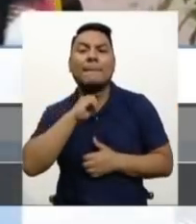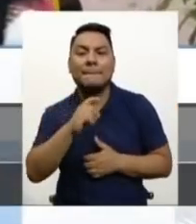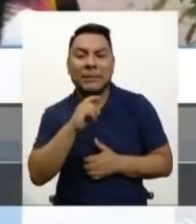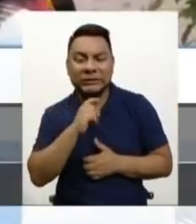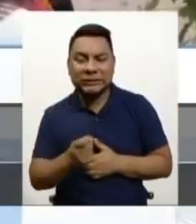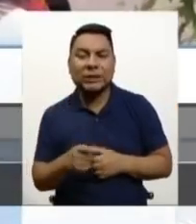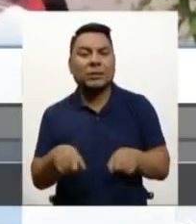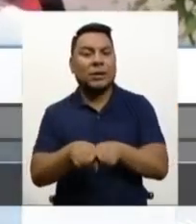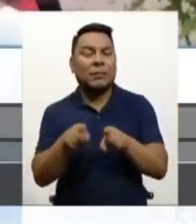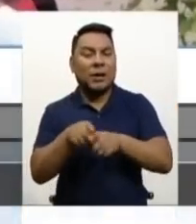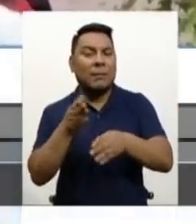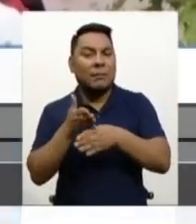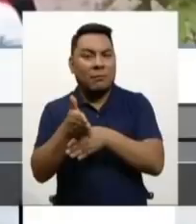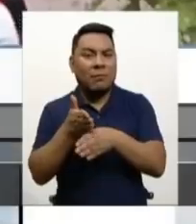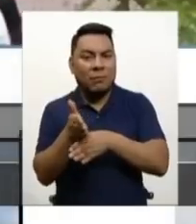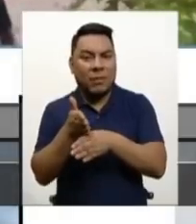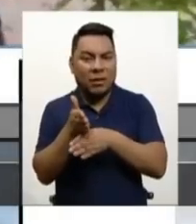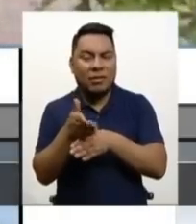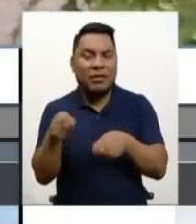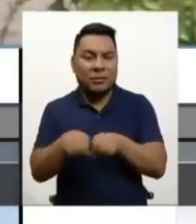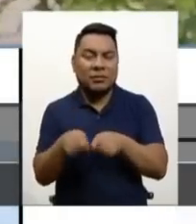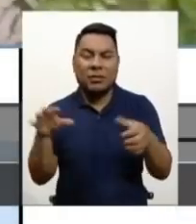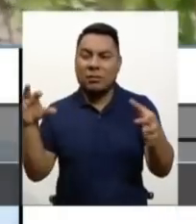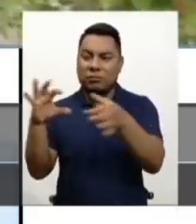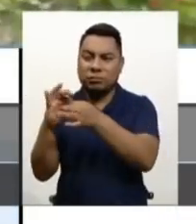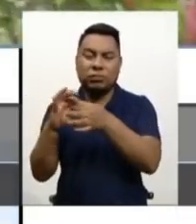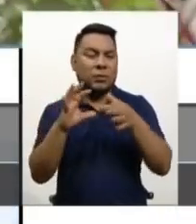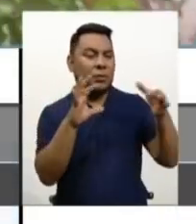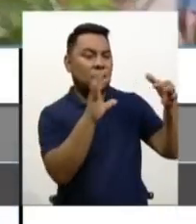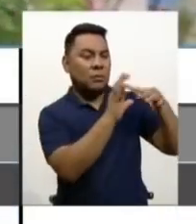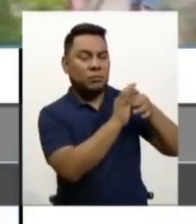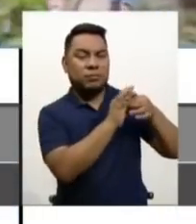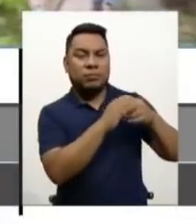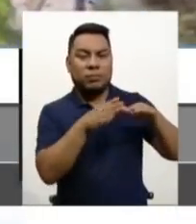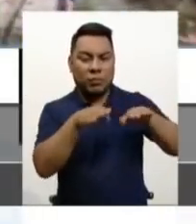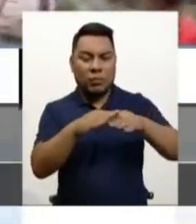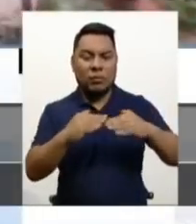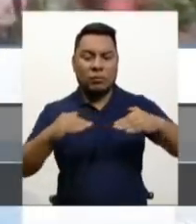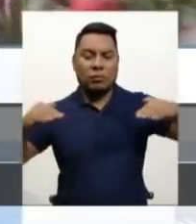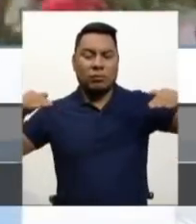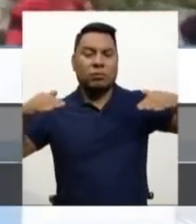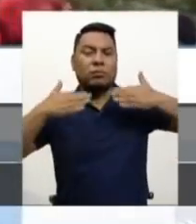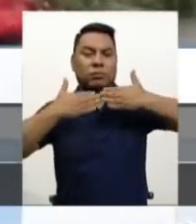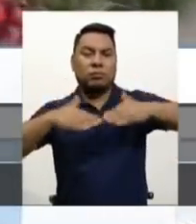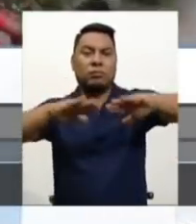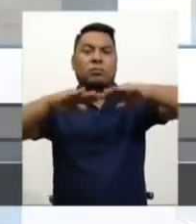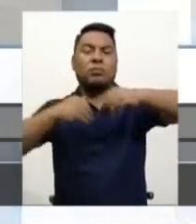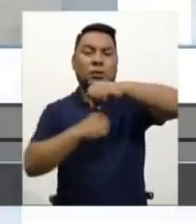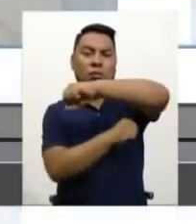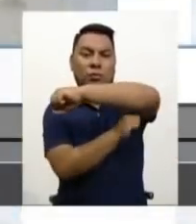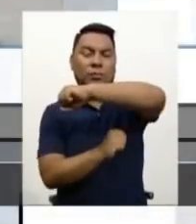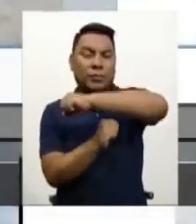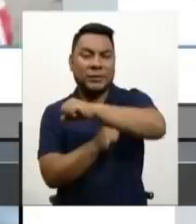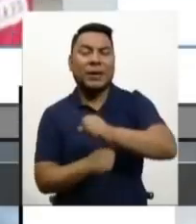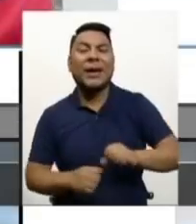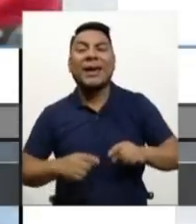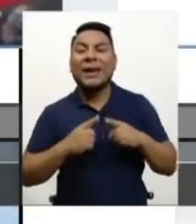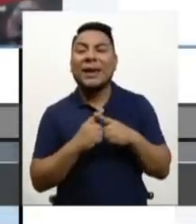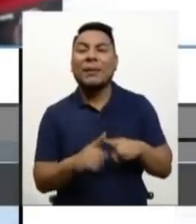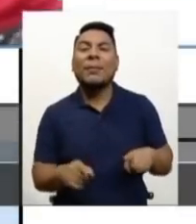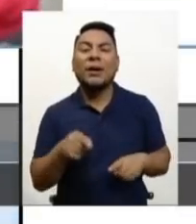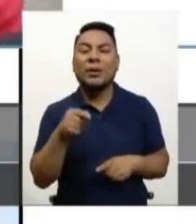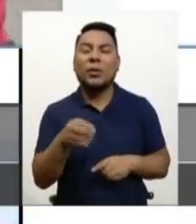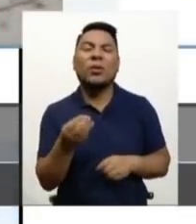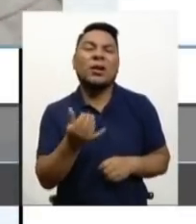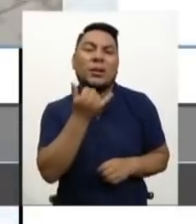y también pilares metálicos, ¿no? Y al parecer, por la fuerte correntada que ha habido el día de hoy, el río